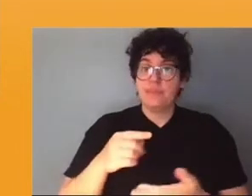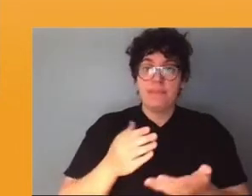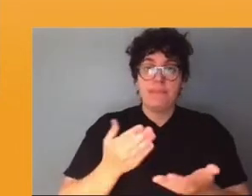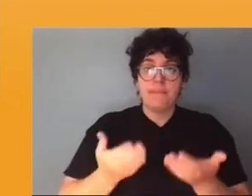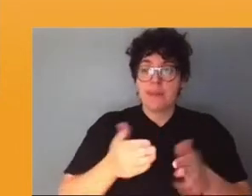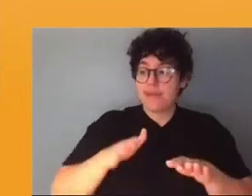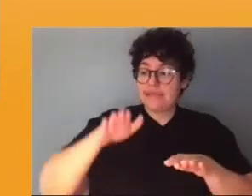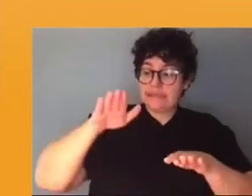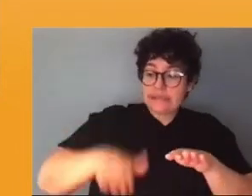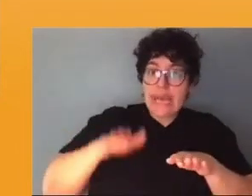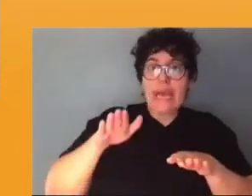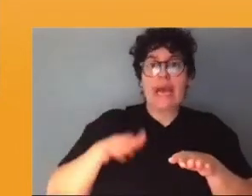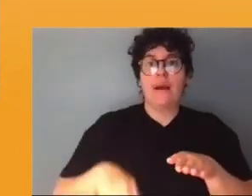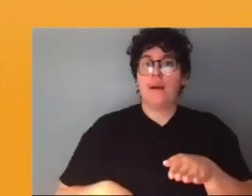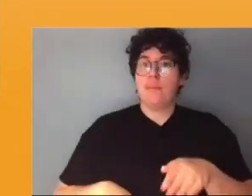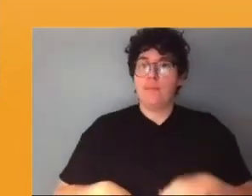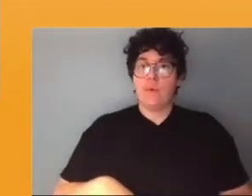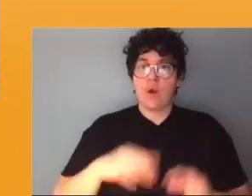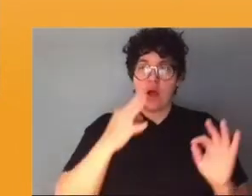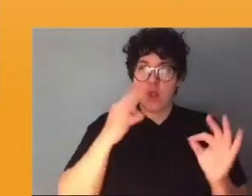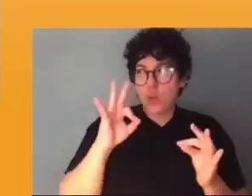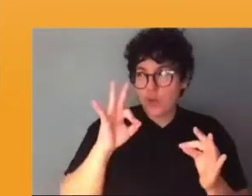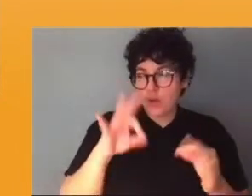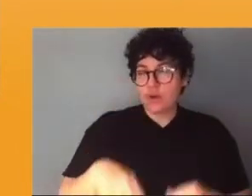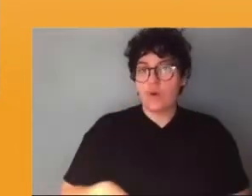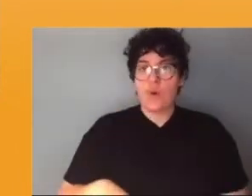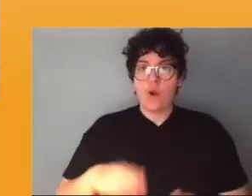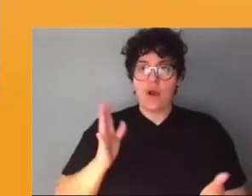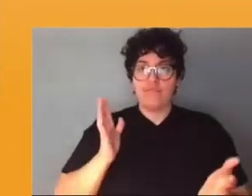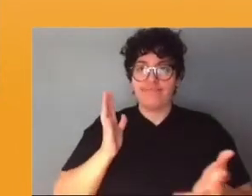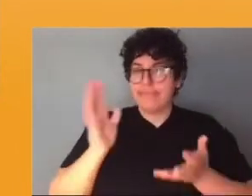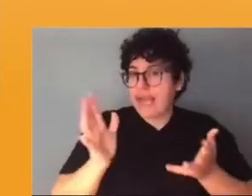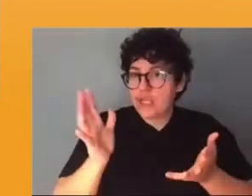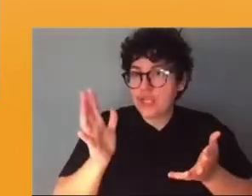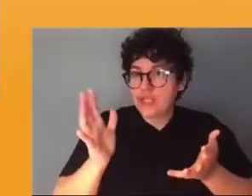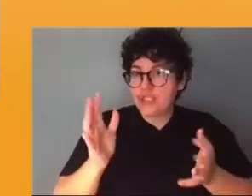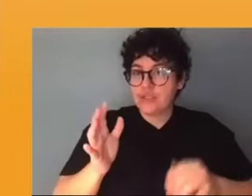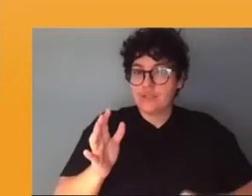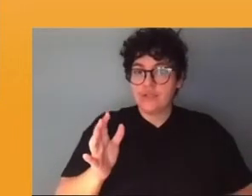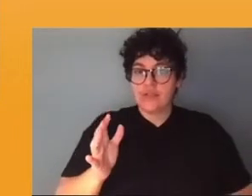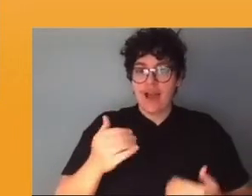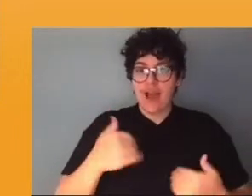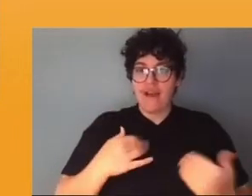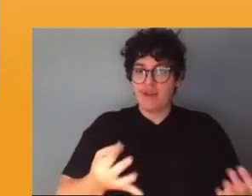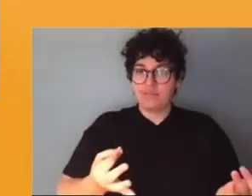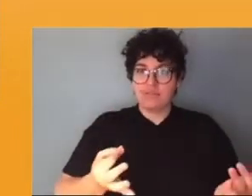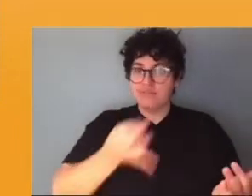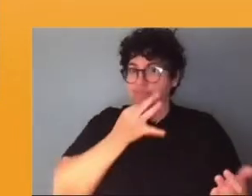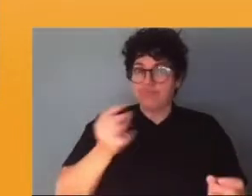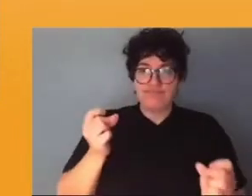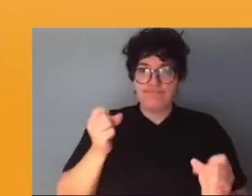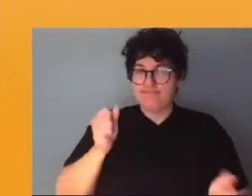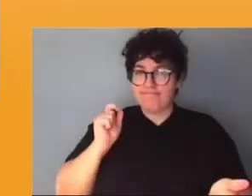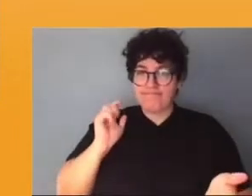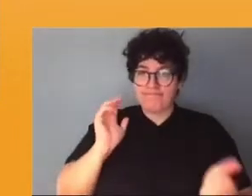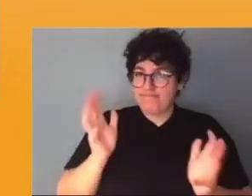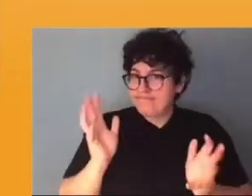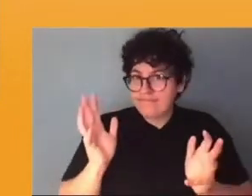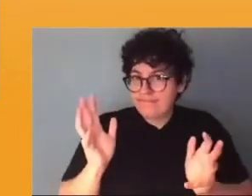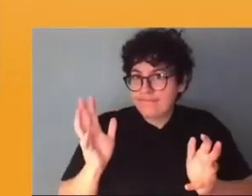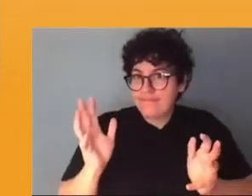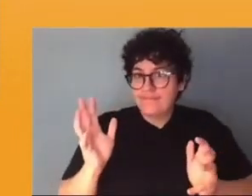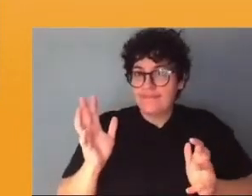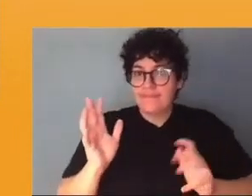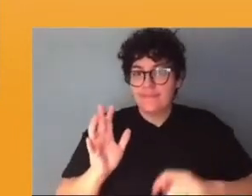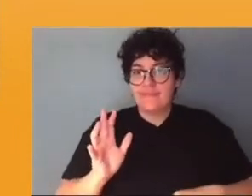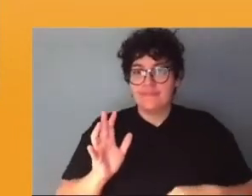o un movimiento con las manos o una observar lo inmediato de esa emoción para poder